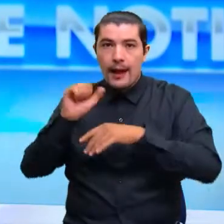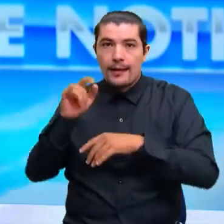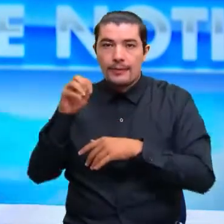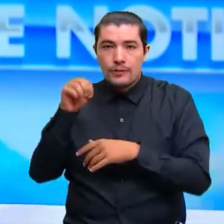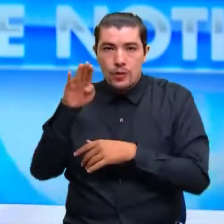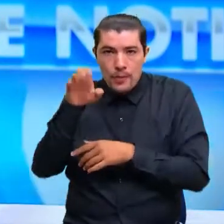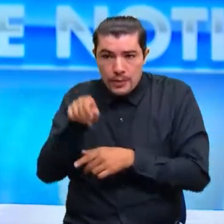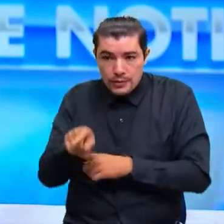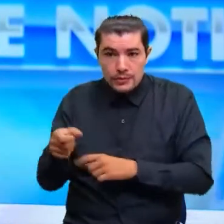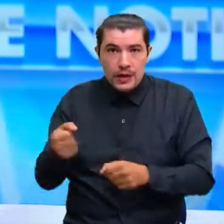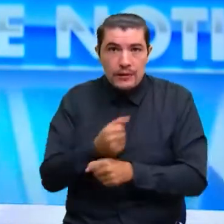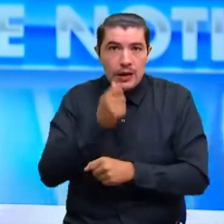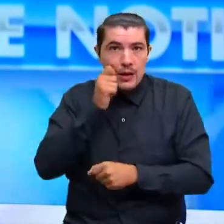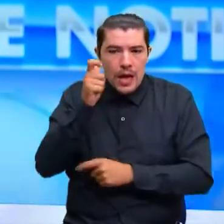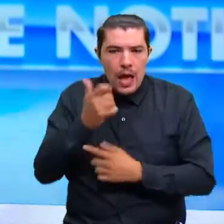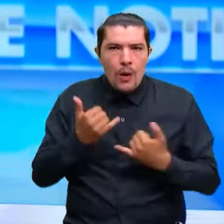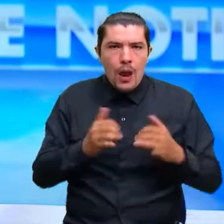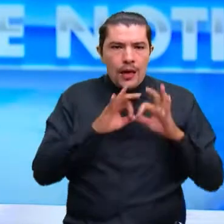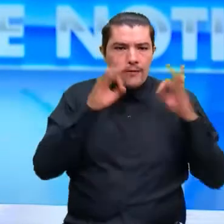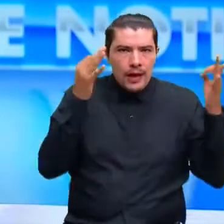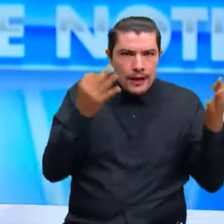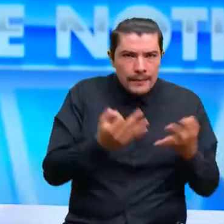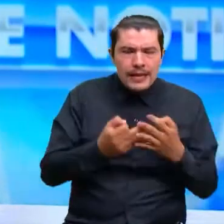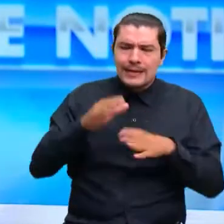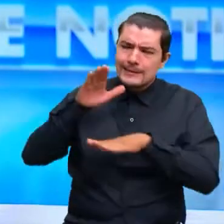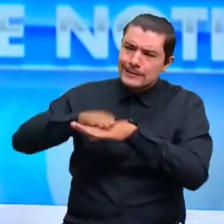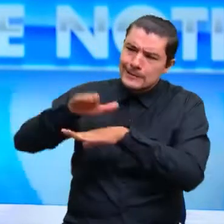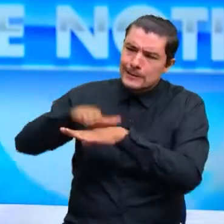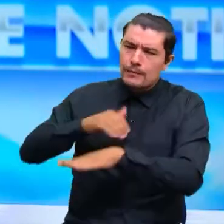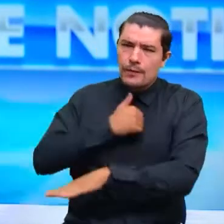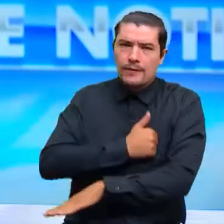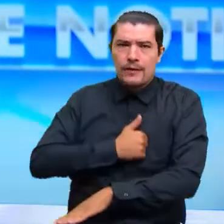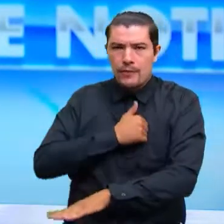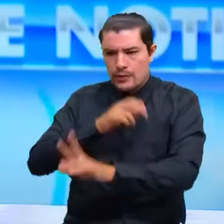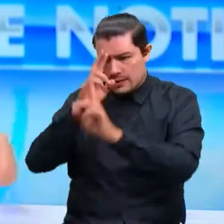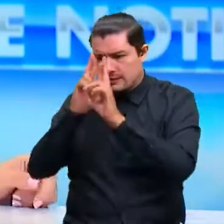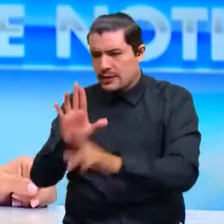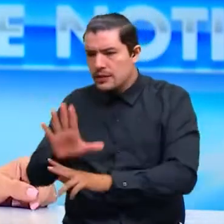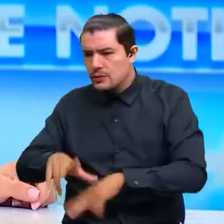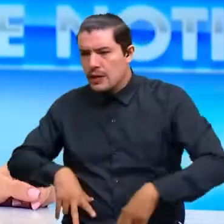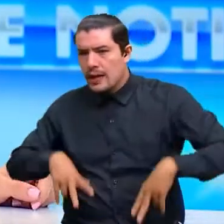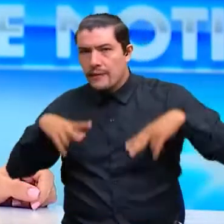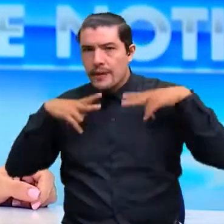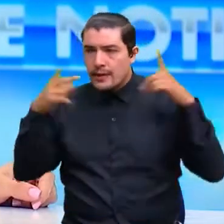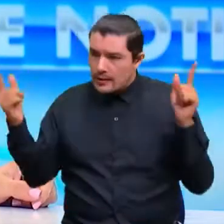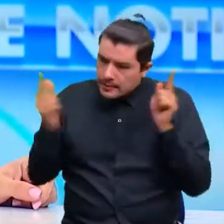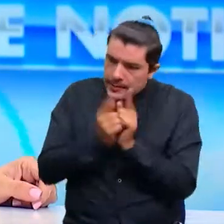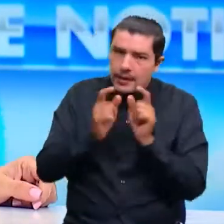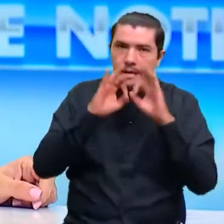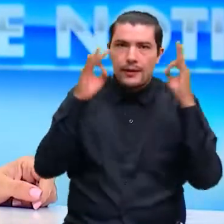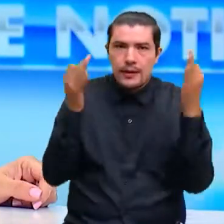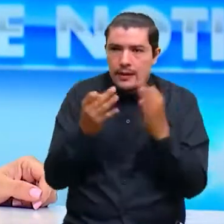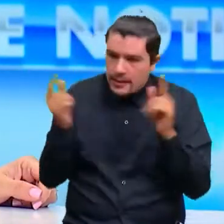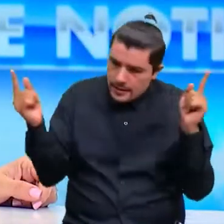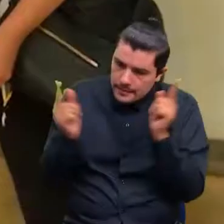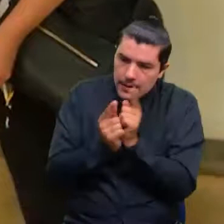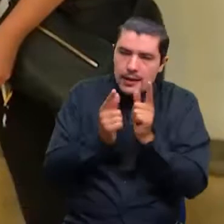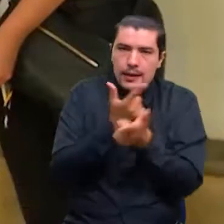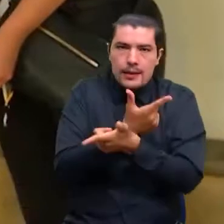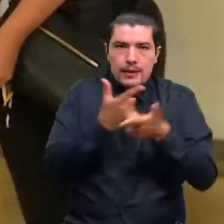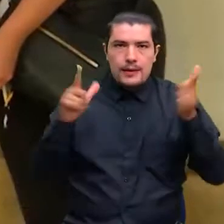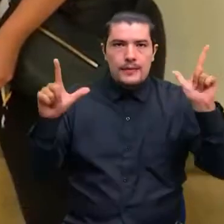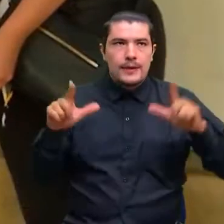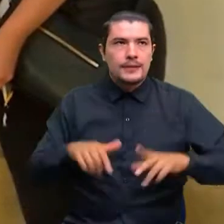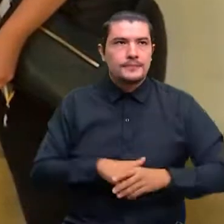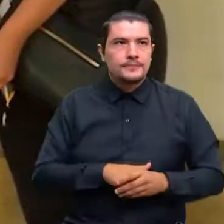en labores humanitarias, sus familiares hicieron un llamado para que se le respete su vida y sea devuelto a la libertad.